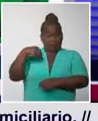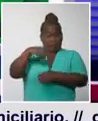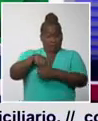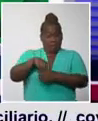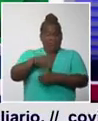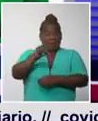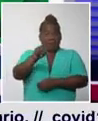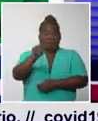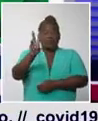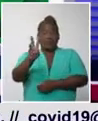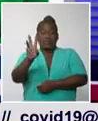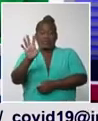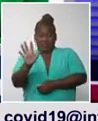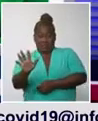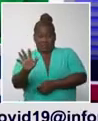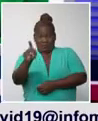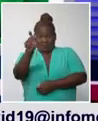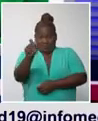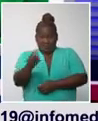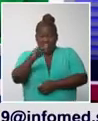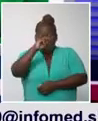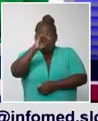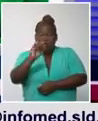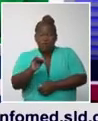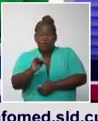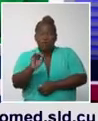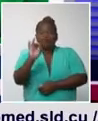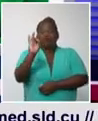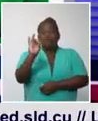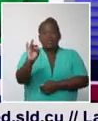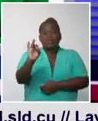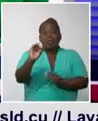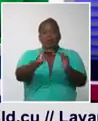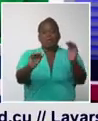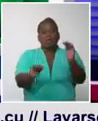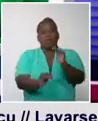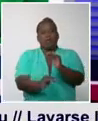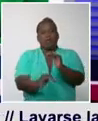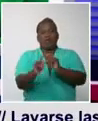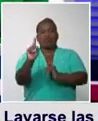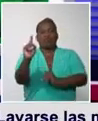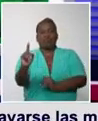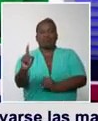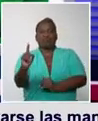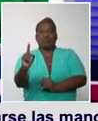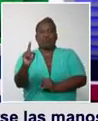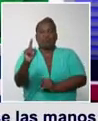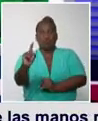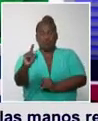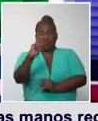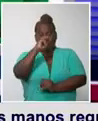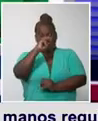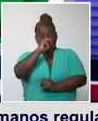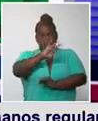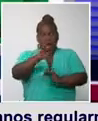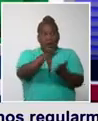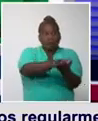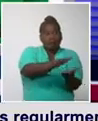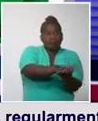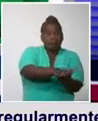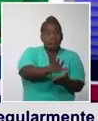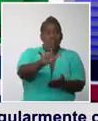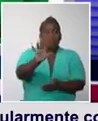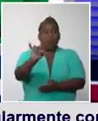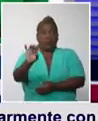edades pediátricas, 7 menores de 1 año y ya se acumulan 590. Y de los